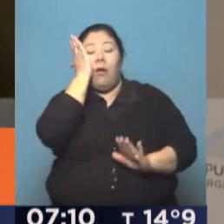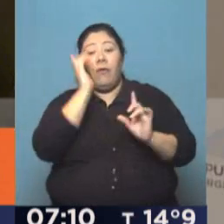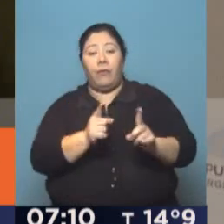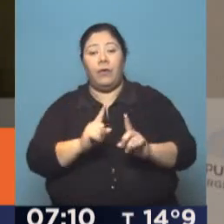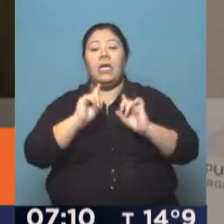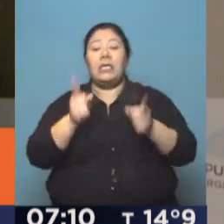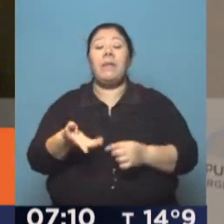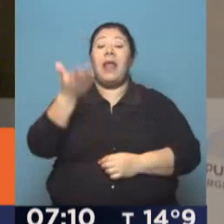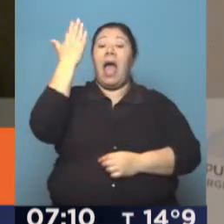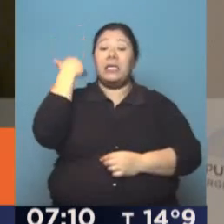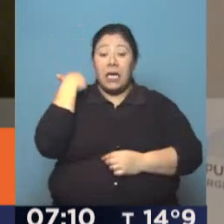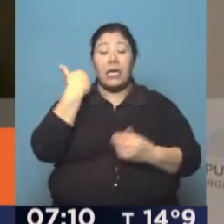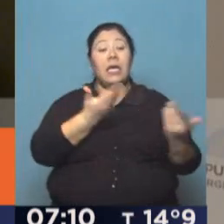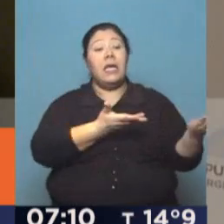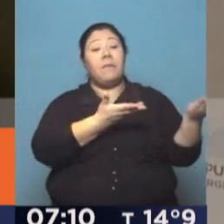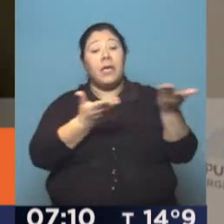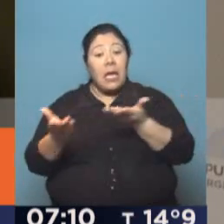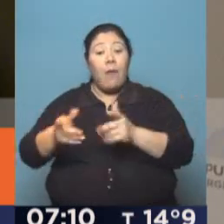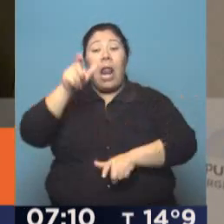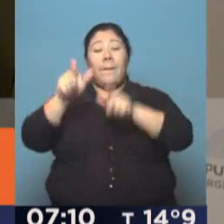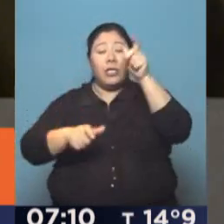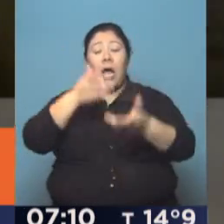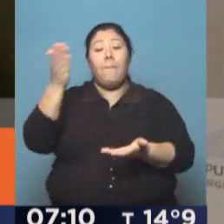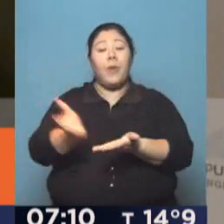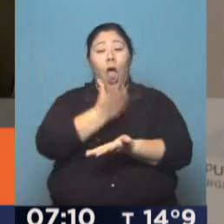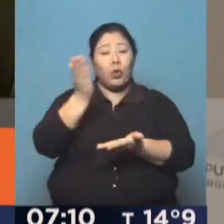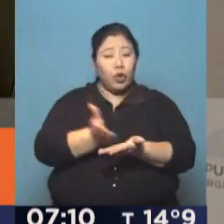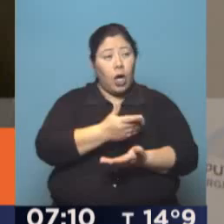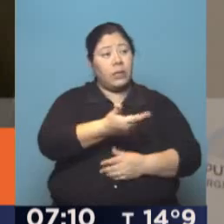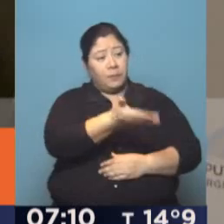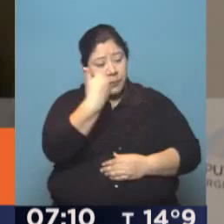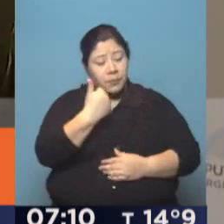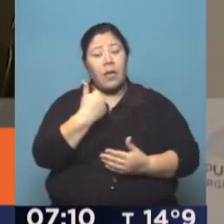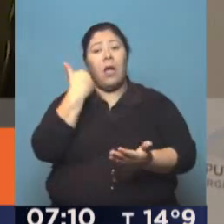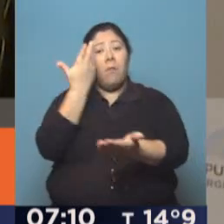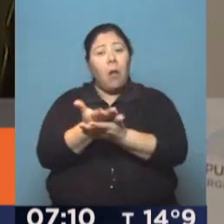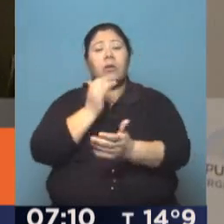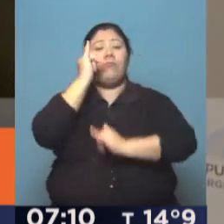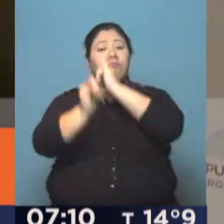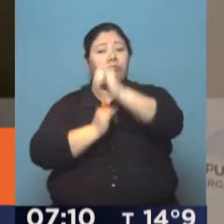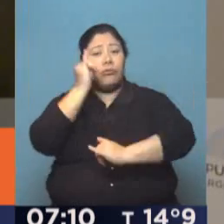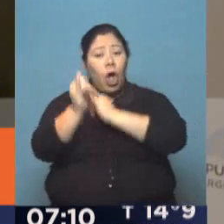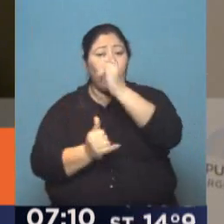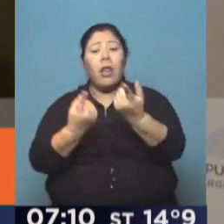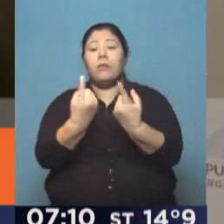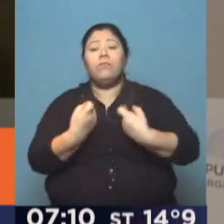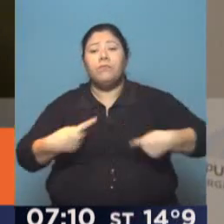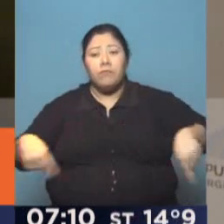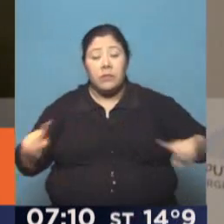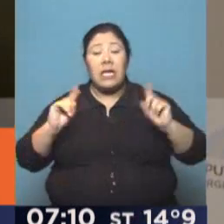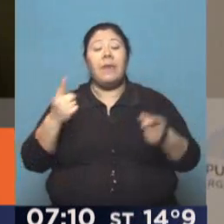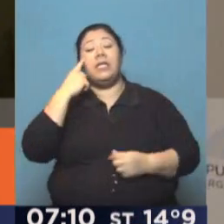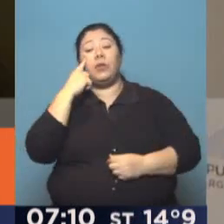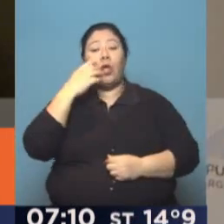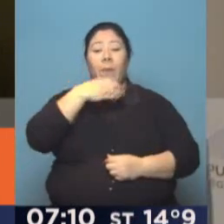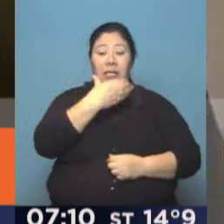de Agricultura invitamos a los productores fruto-hortícolas a que expongan sus necesidades y entre ellos el Instituto de la Pera y la Manzana. Pero bueno,